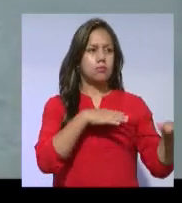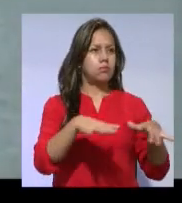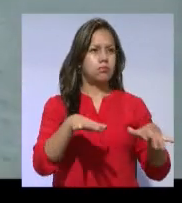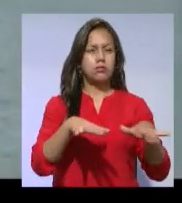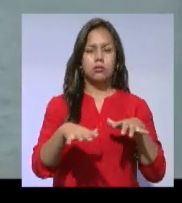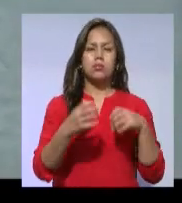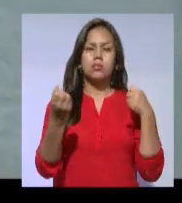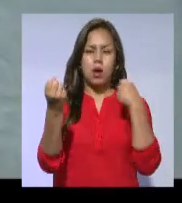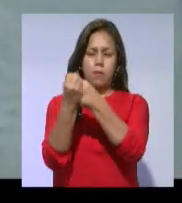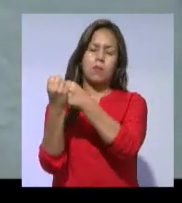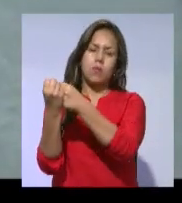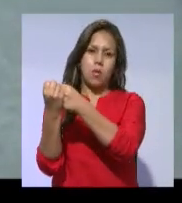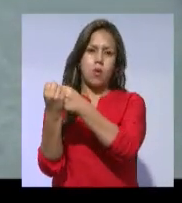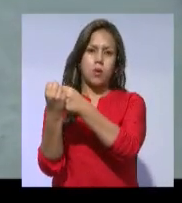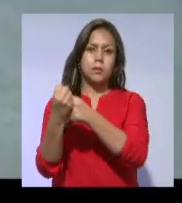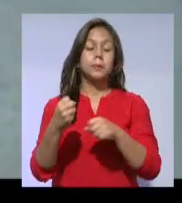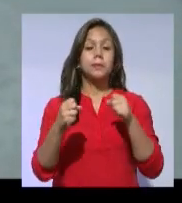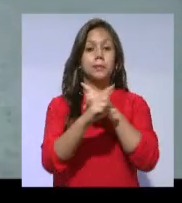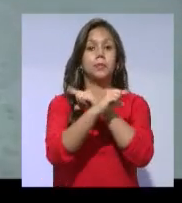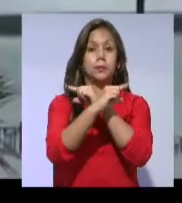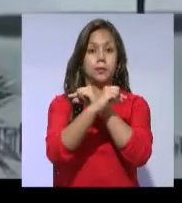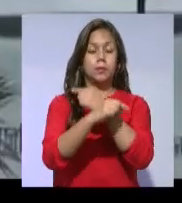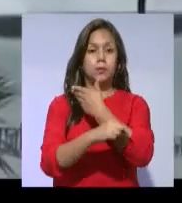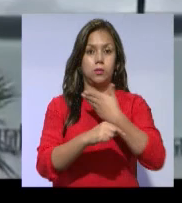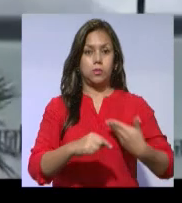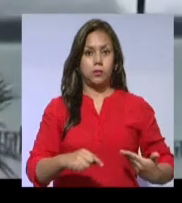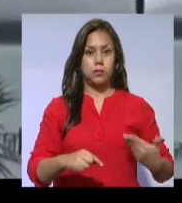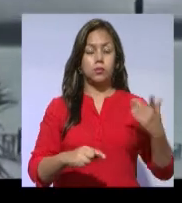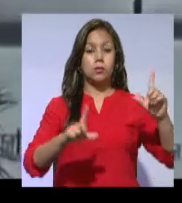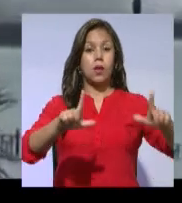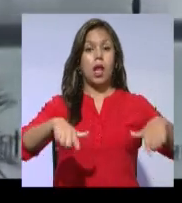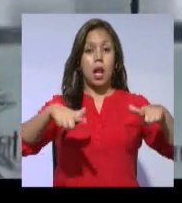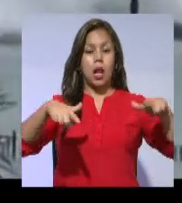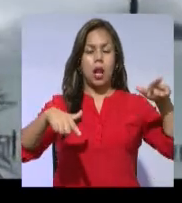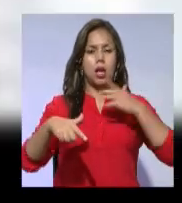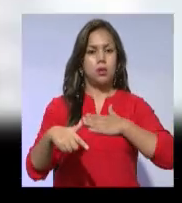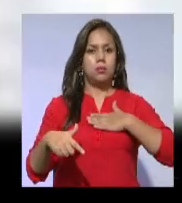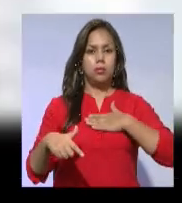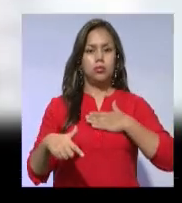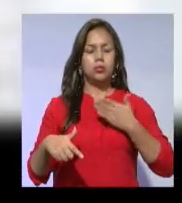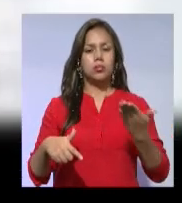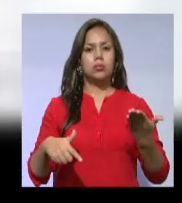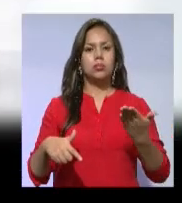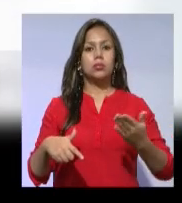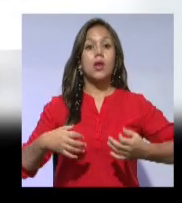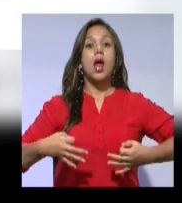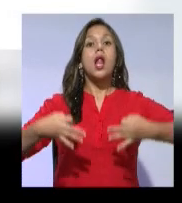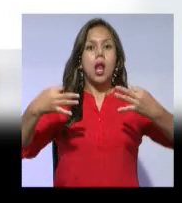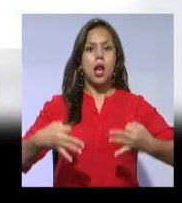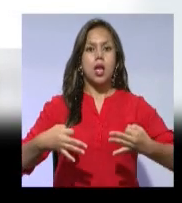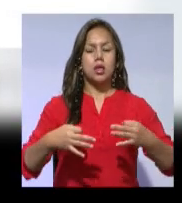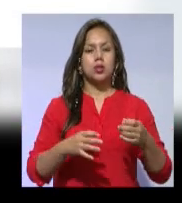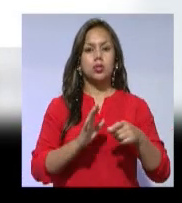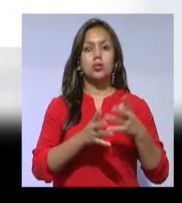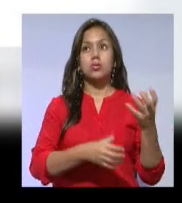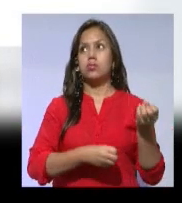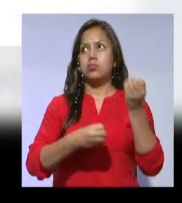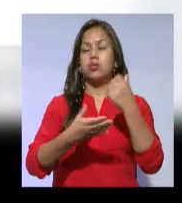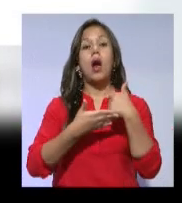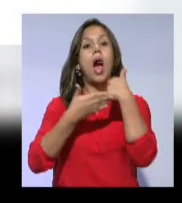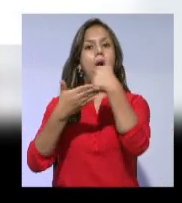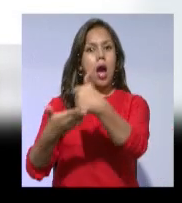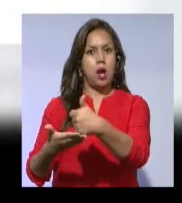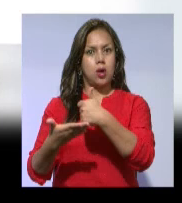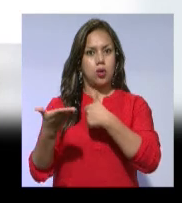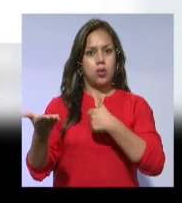de apoyo a través de su cuenta de twitter el presidente de la república lenín moreno dijo listos para enviar ayuda a los hermanos cubanos